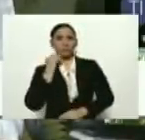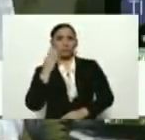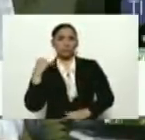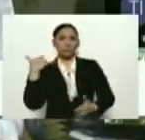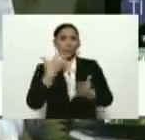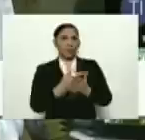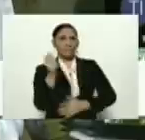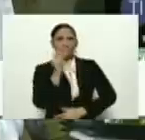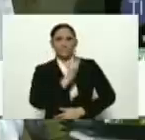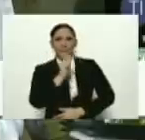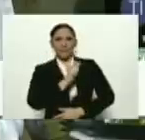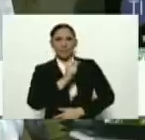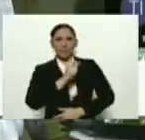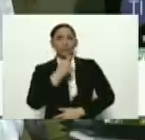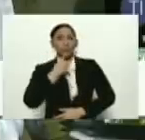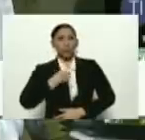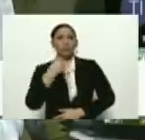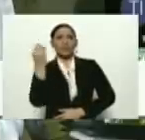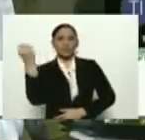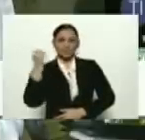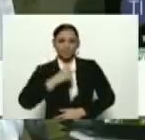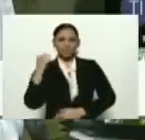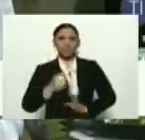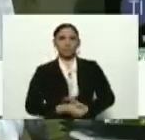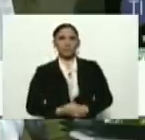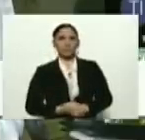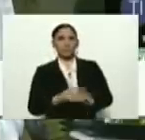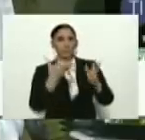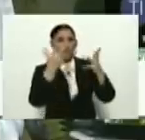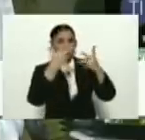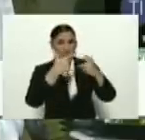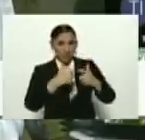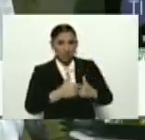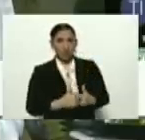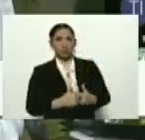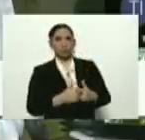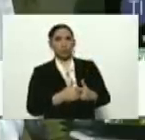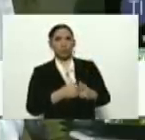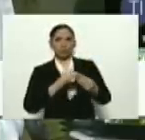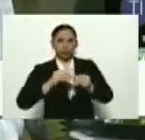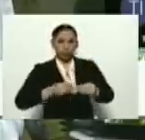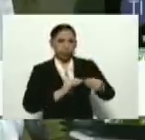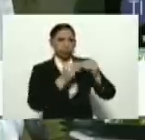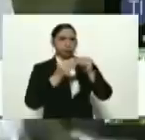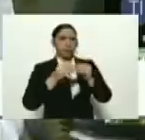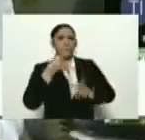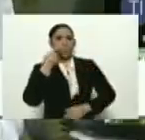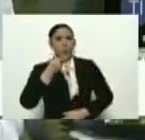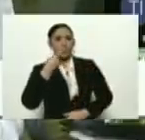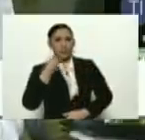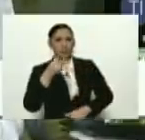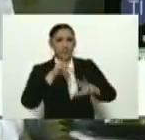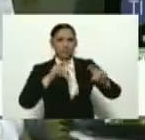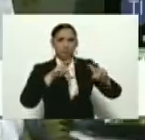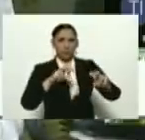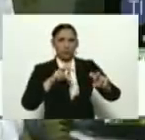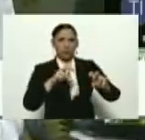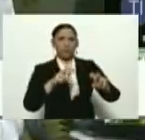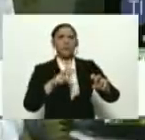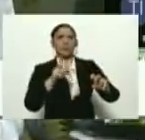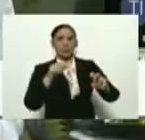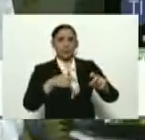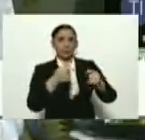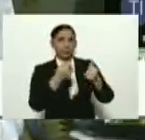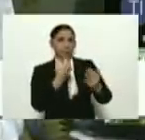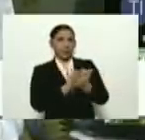estos meses nos confirma que con una administración adecuada de la política fiscal y sin descuidar los equilibrios